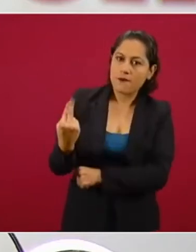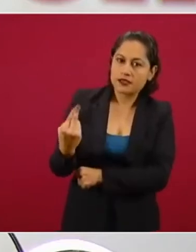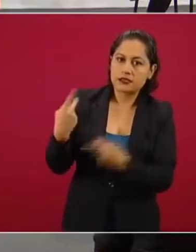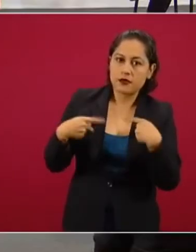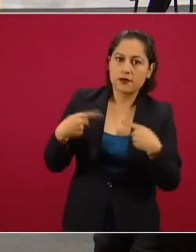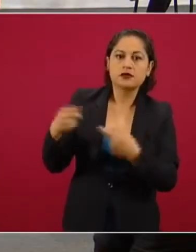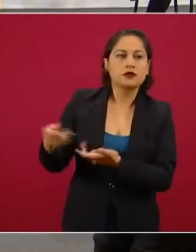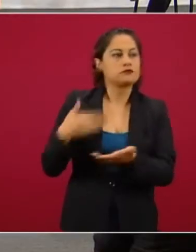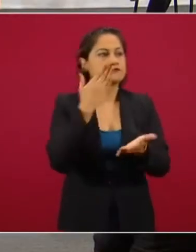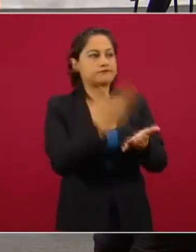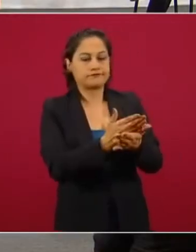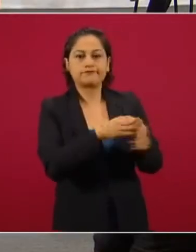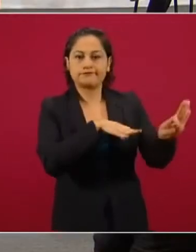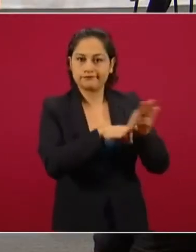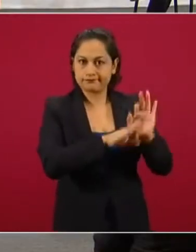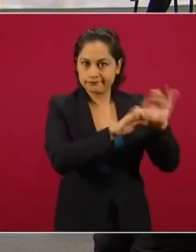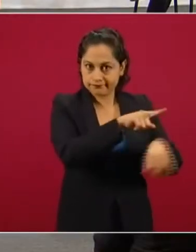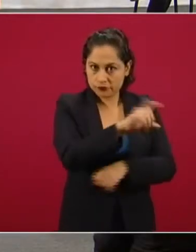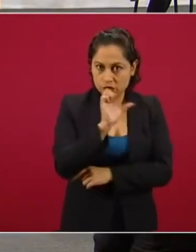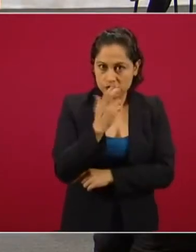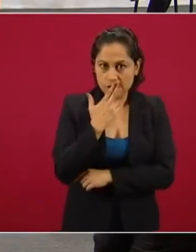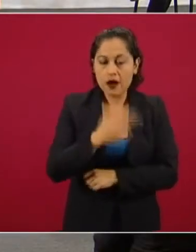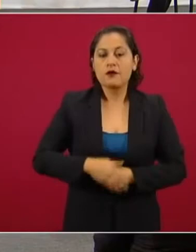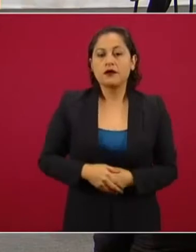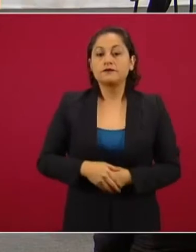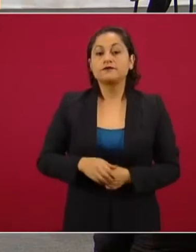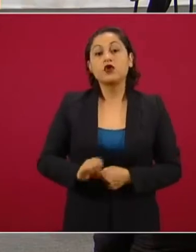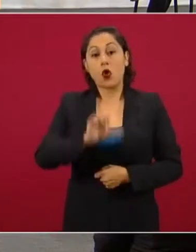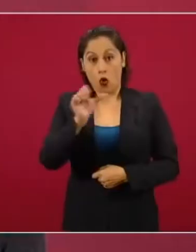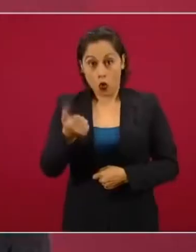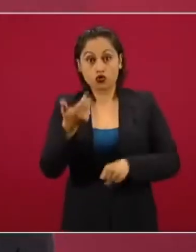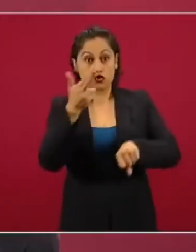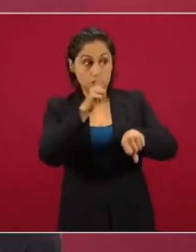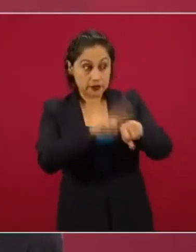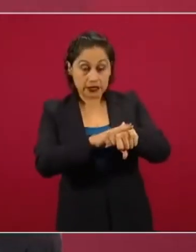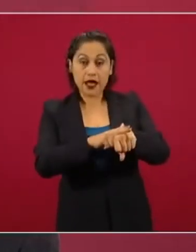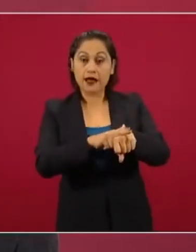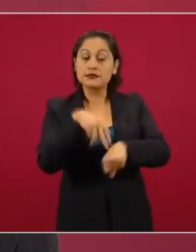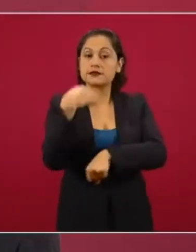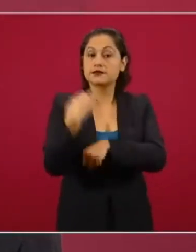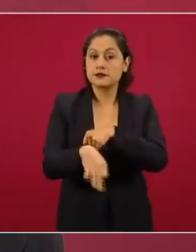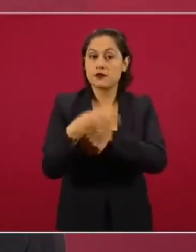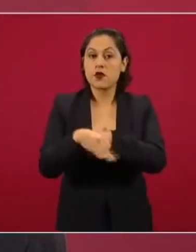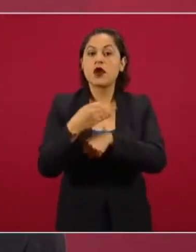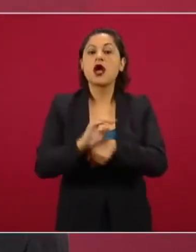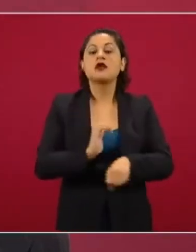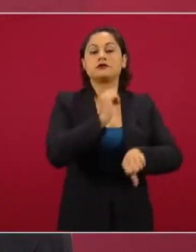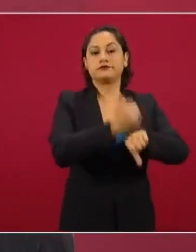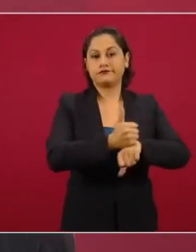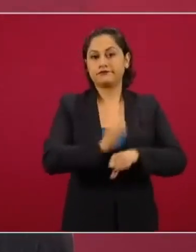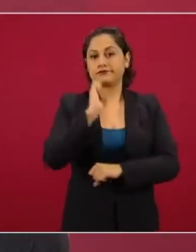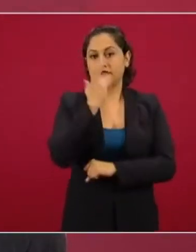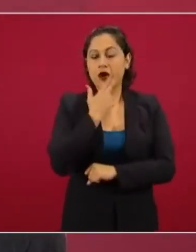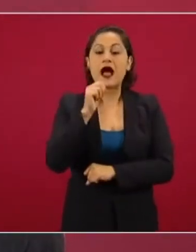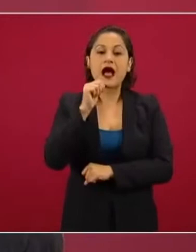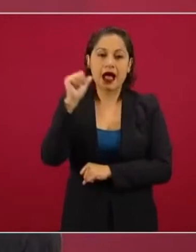encaminarse. También tenemos algunos hospitales móviles y los destacamos. Ayer por la noche estaban en